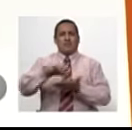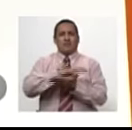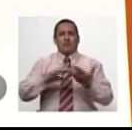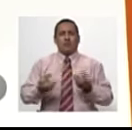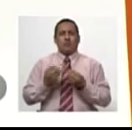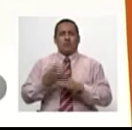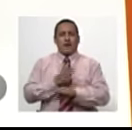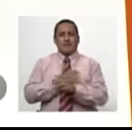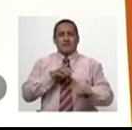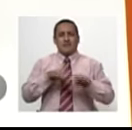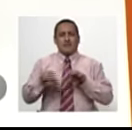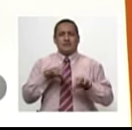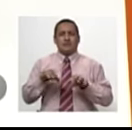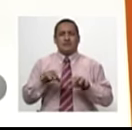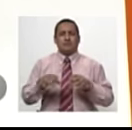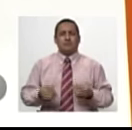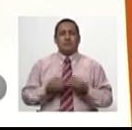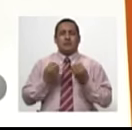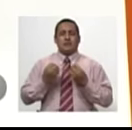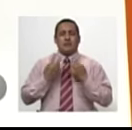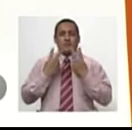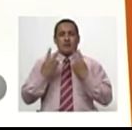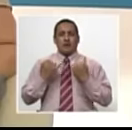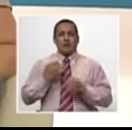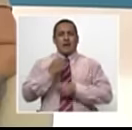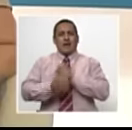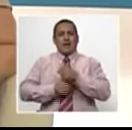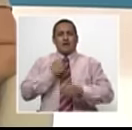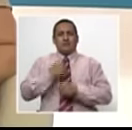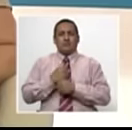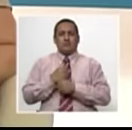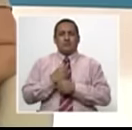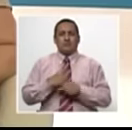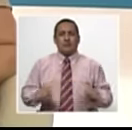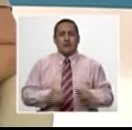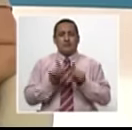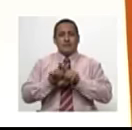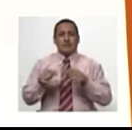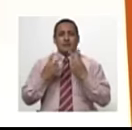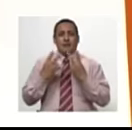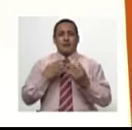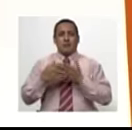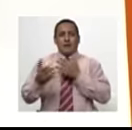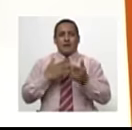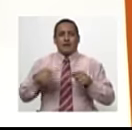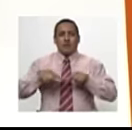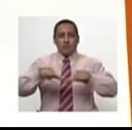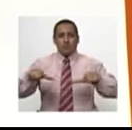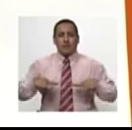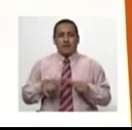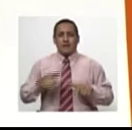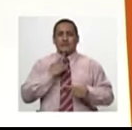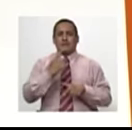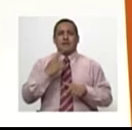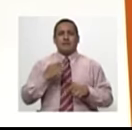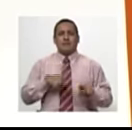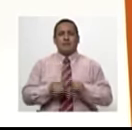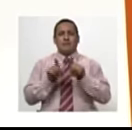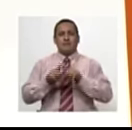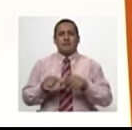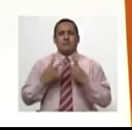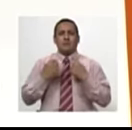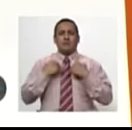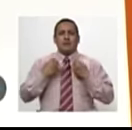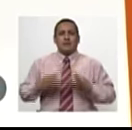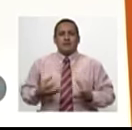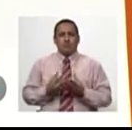desordenadamente como se estaba haciendo. Claro. Porque... Y ya muchos años, ¿no? Exacto. Y como se dice, nos estamos comiendo la gallina de